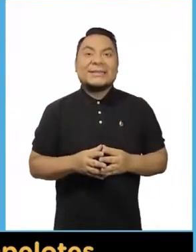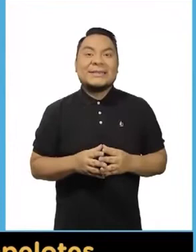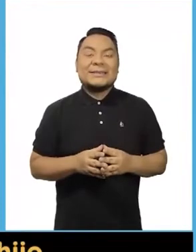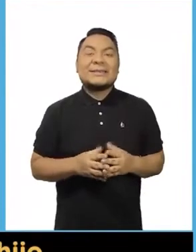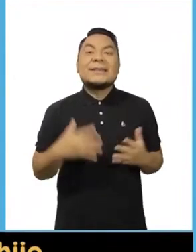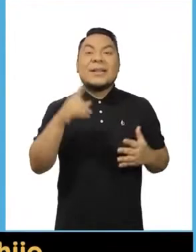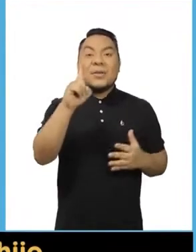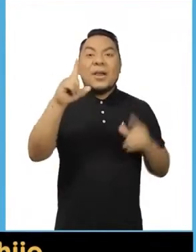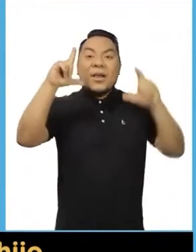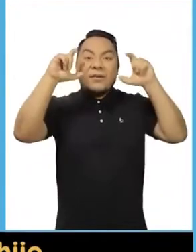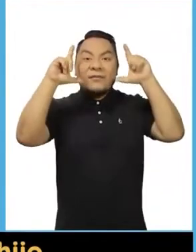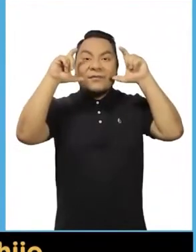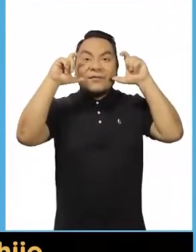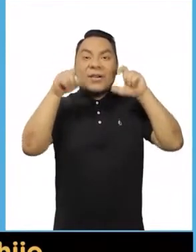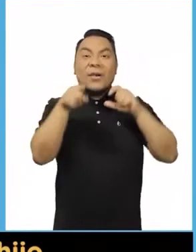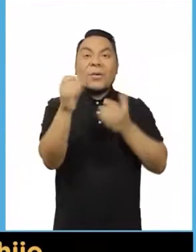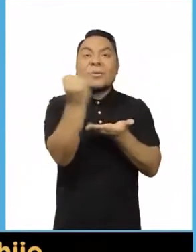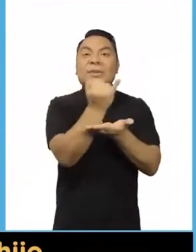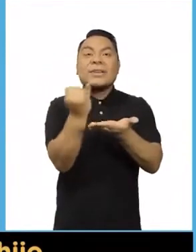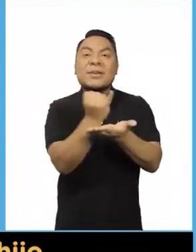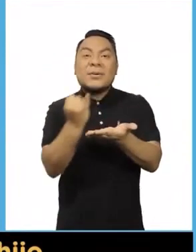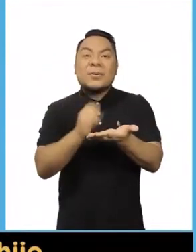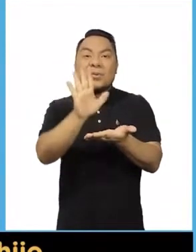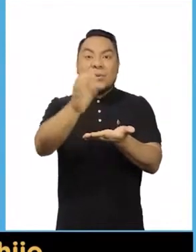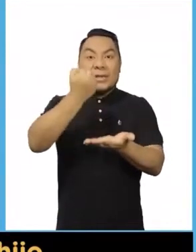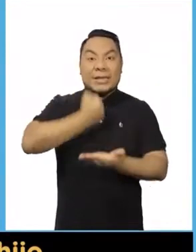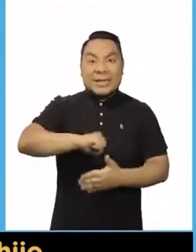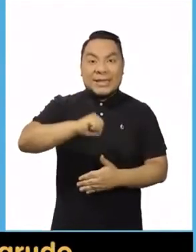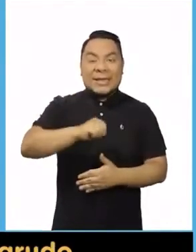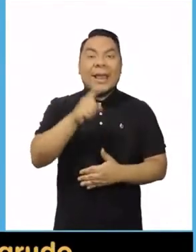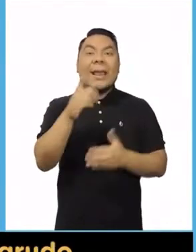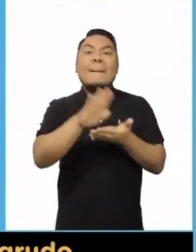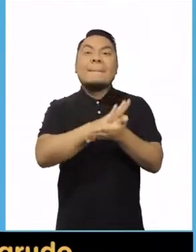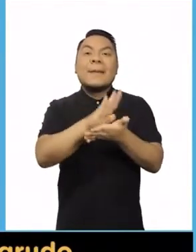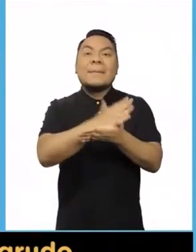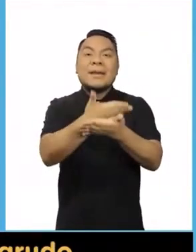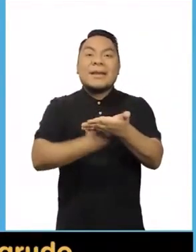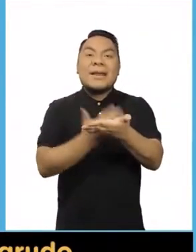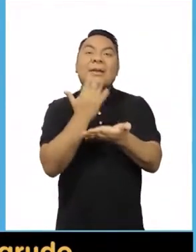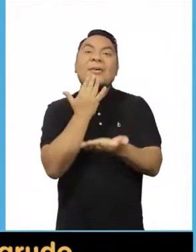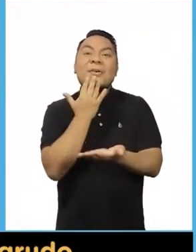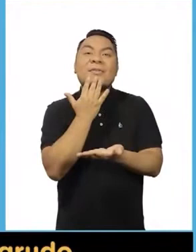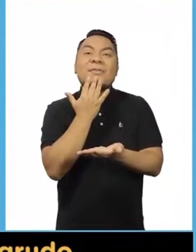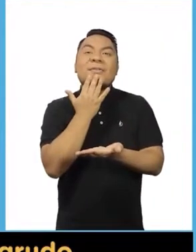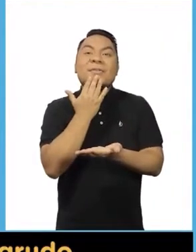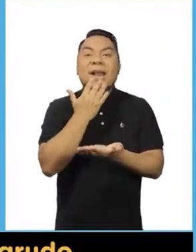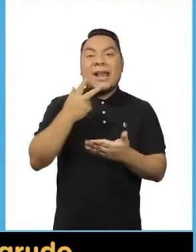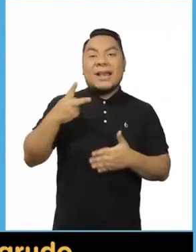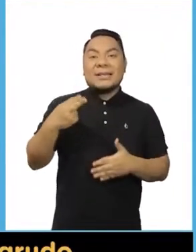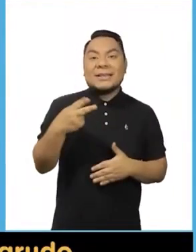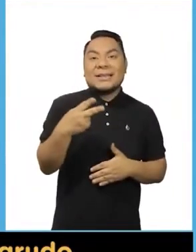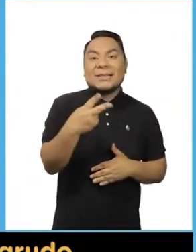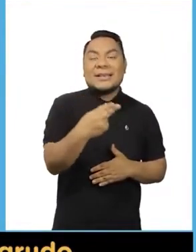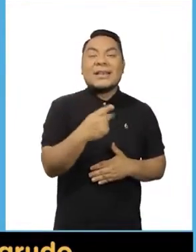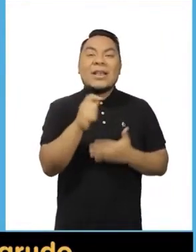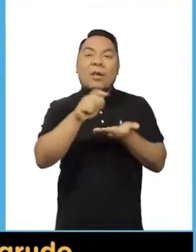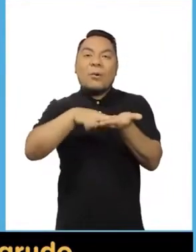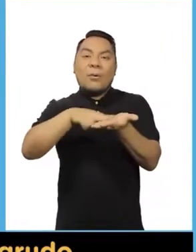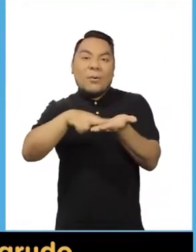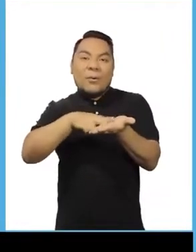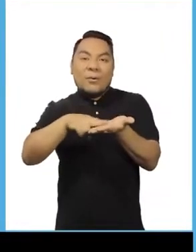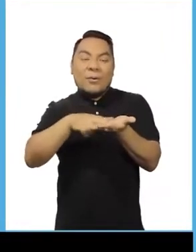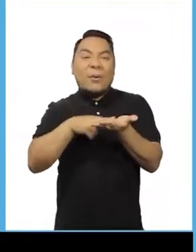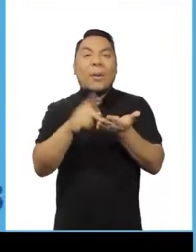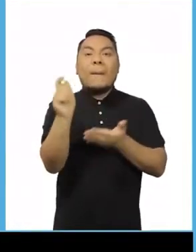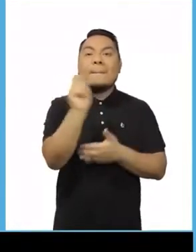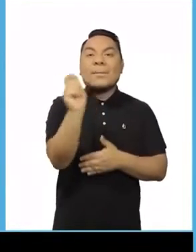papelotes, una fotografía o dibujo de tu hija o hijo, papeles de colores, tijeras, goma o